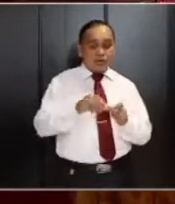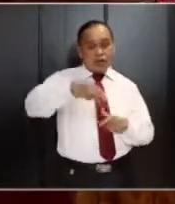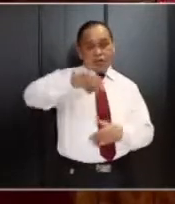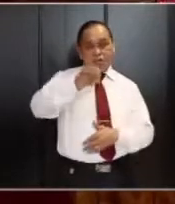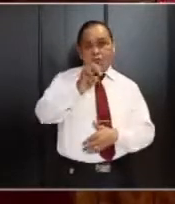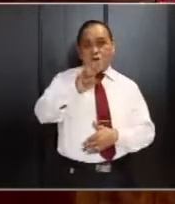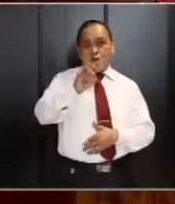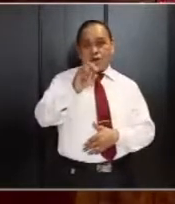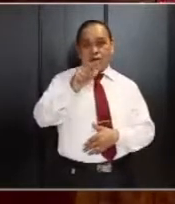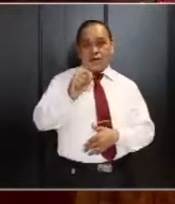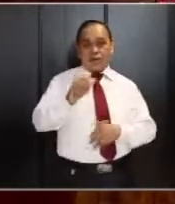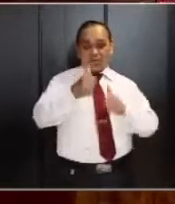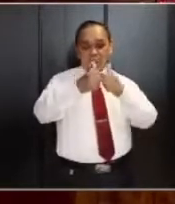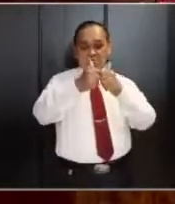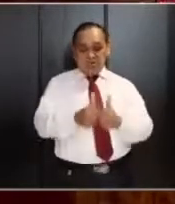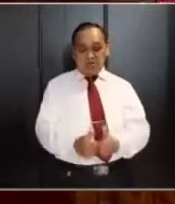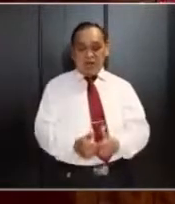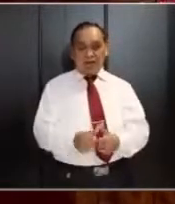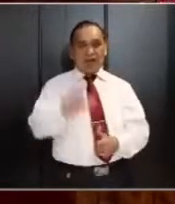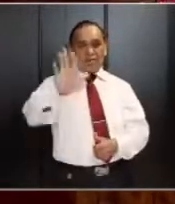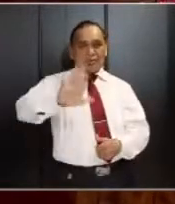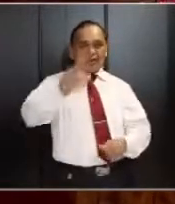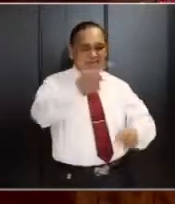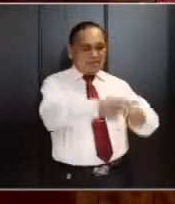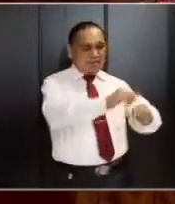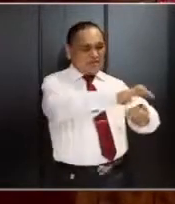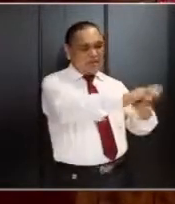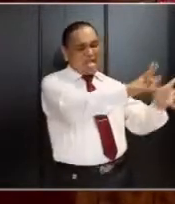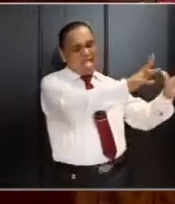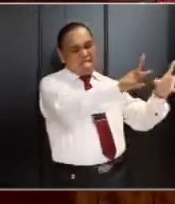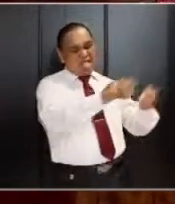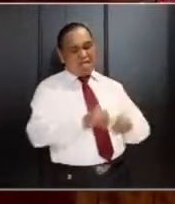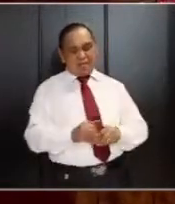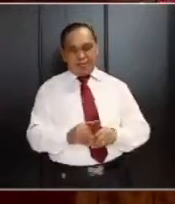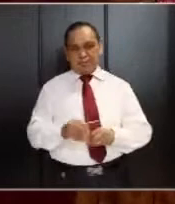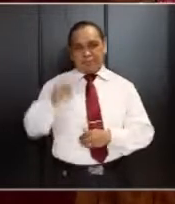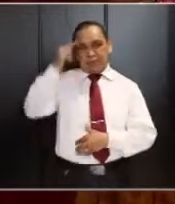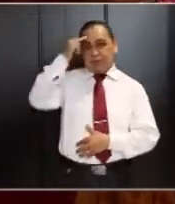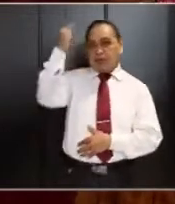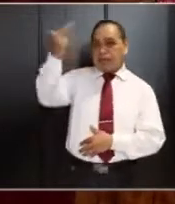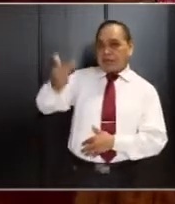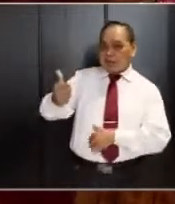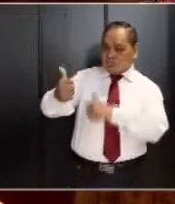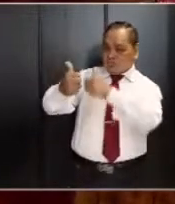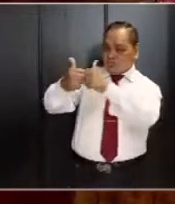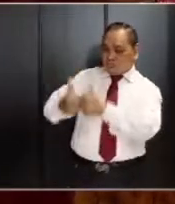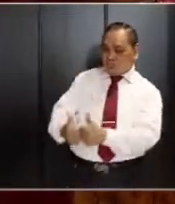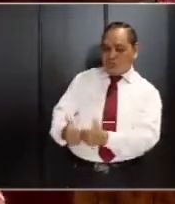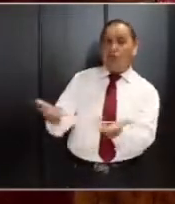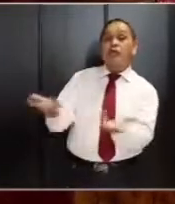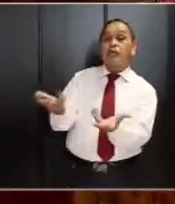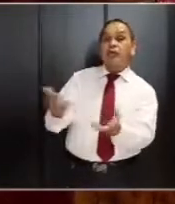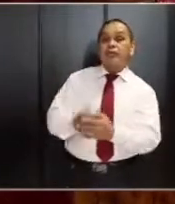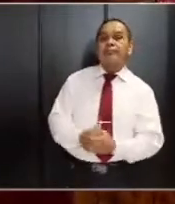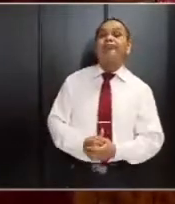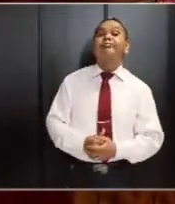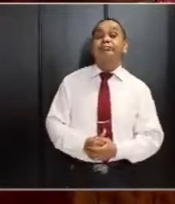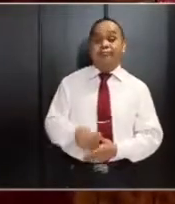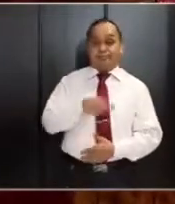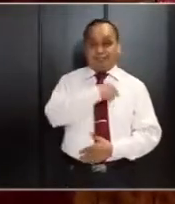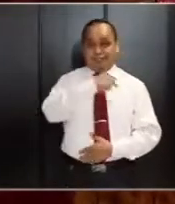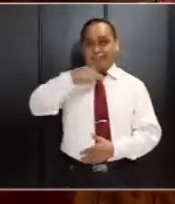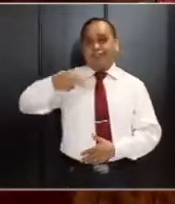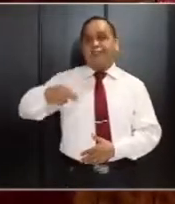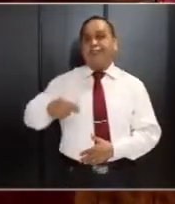Sola, y se instalaron allá en otra vez en Hidalgo, ¿no? Pues yo no sé qué van a hacer. Nosotros vamos